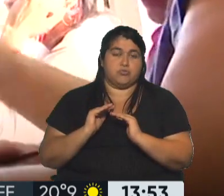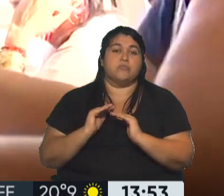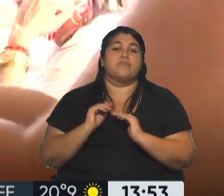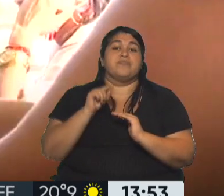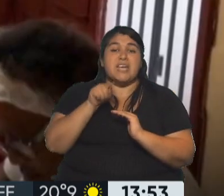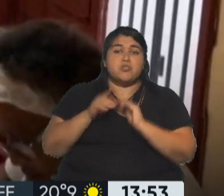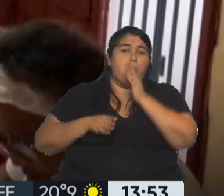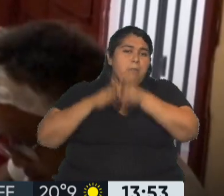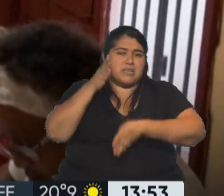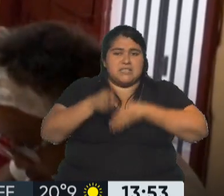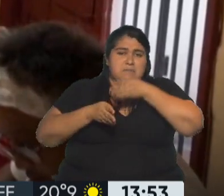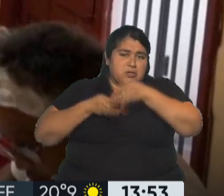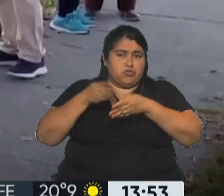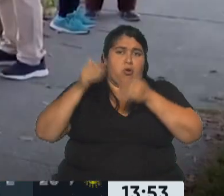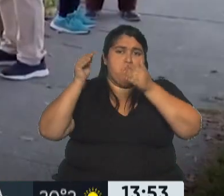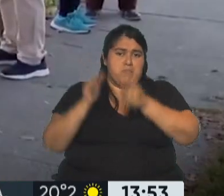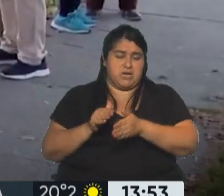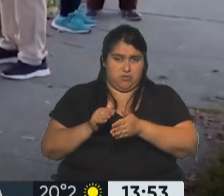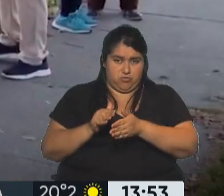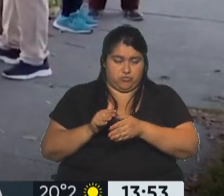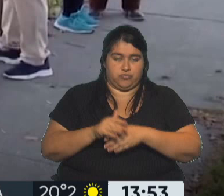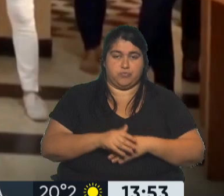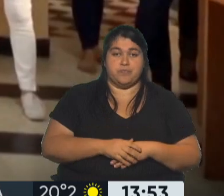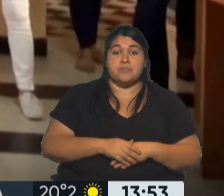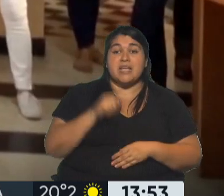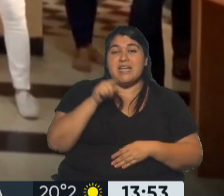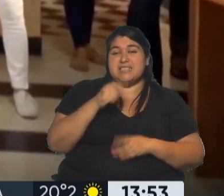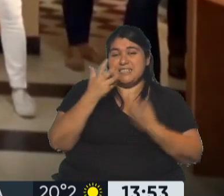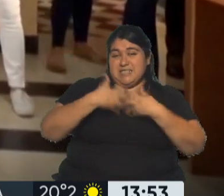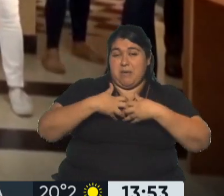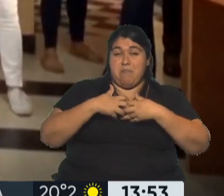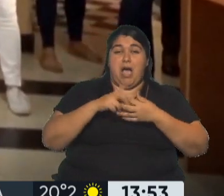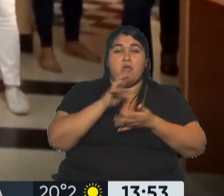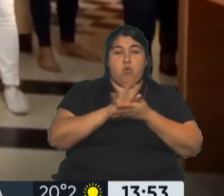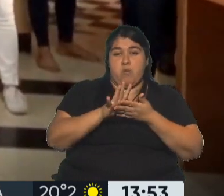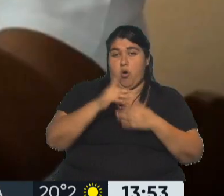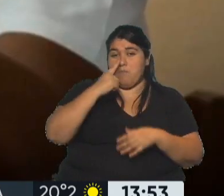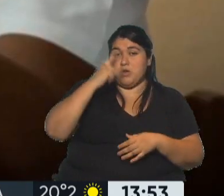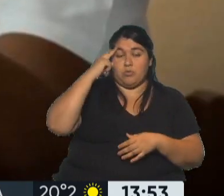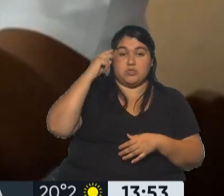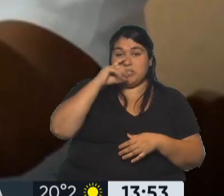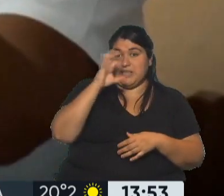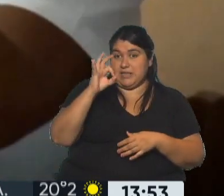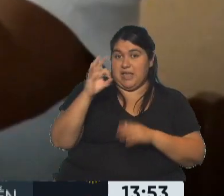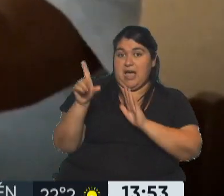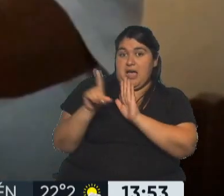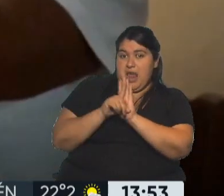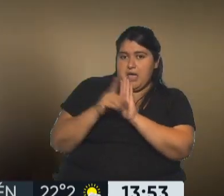menor participación de votantes desde la entrada en vigencia del actual sistema electoral en 1976.